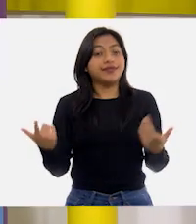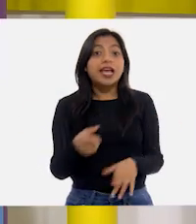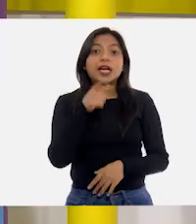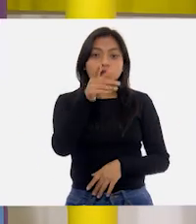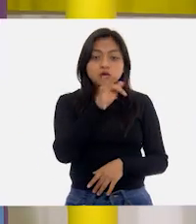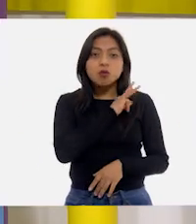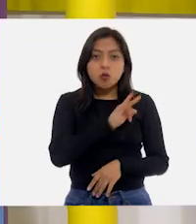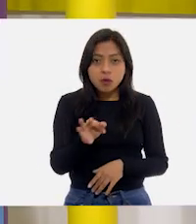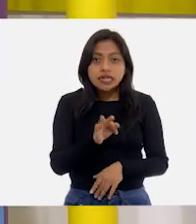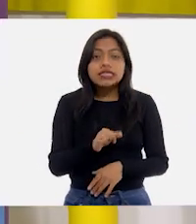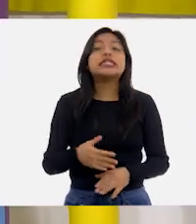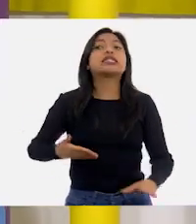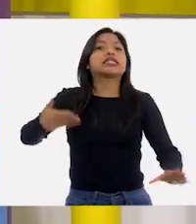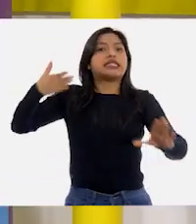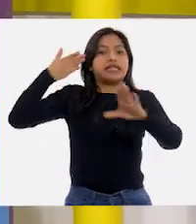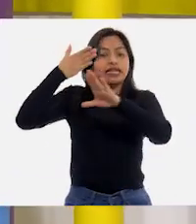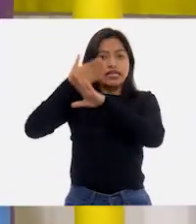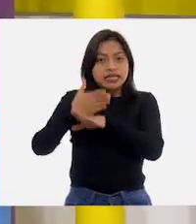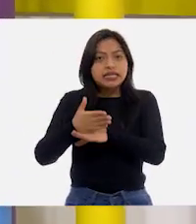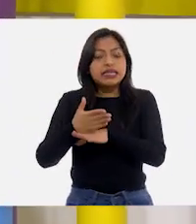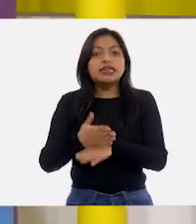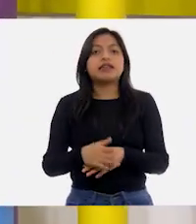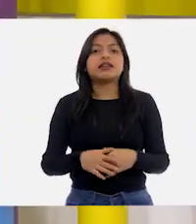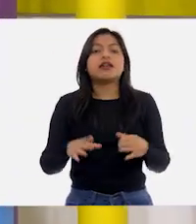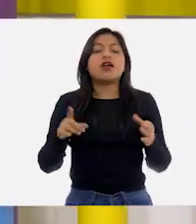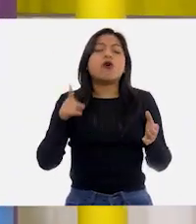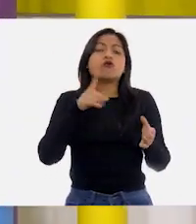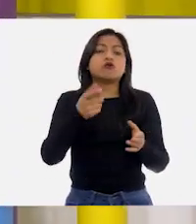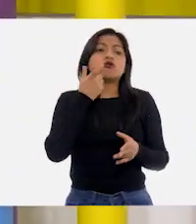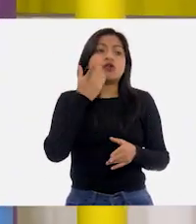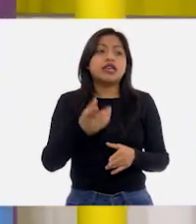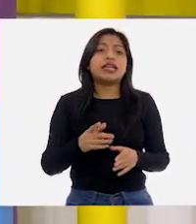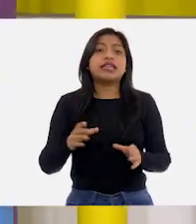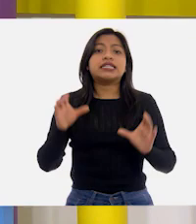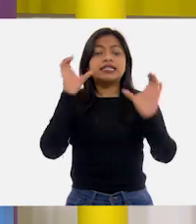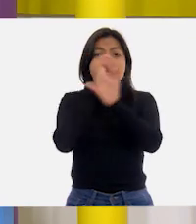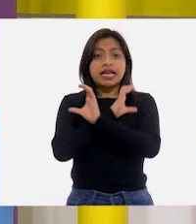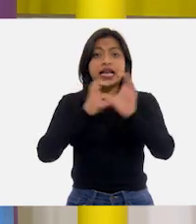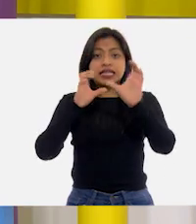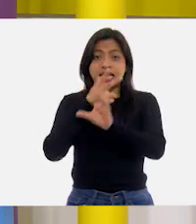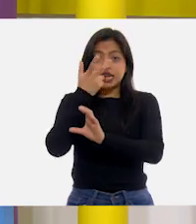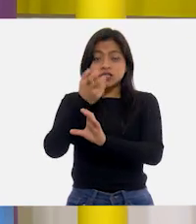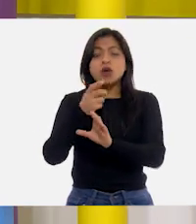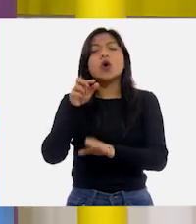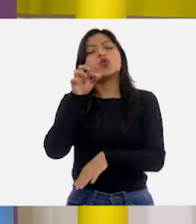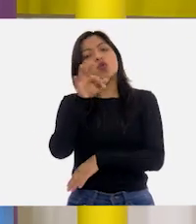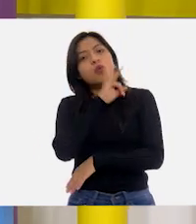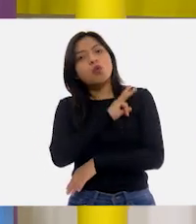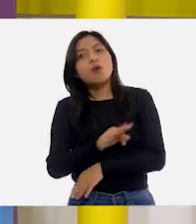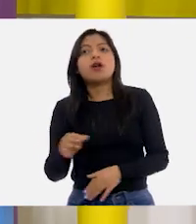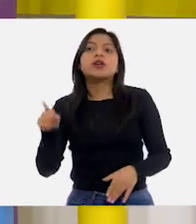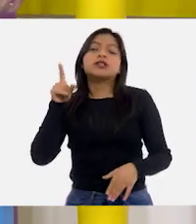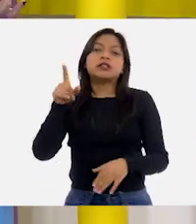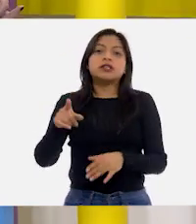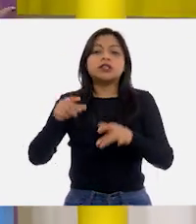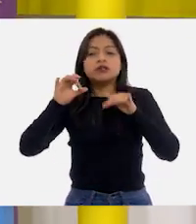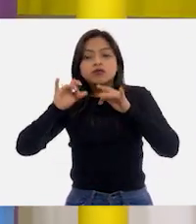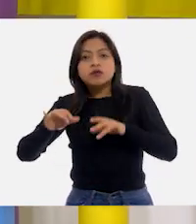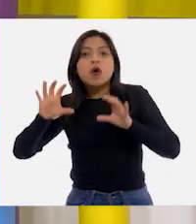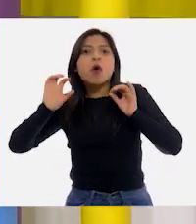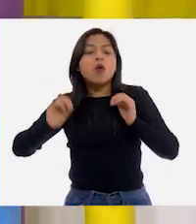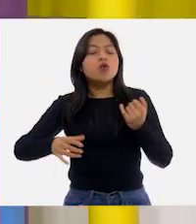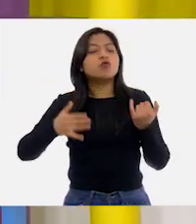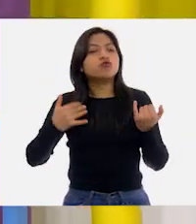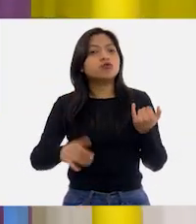ustedes tienen la oportunidad en algún momento, si se quieren dedicar al canto, pueden ir a que un pianista o un